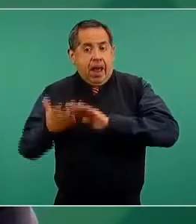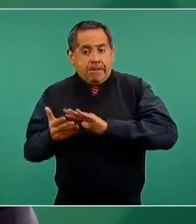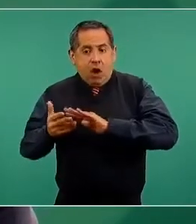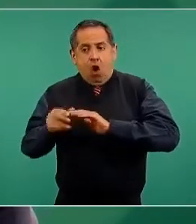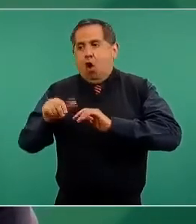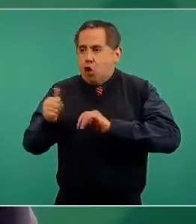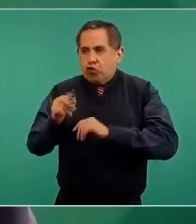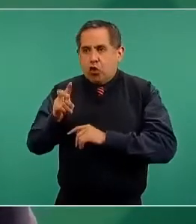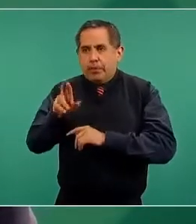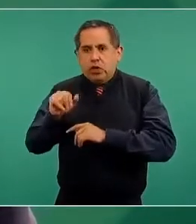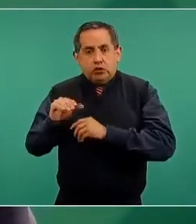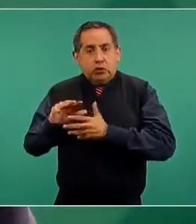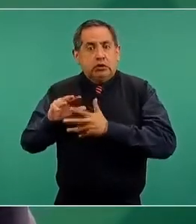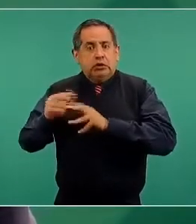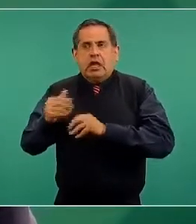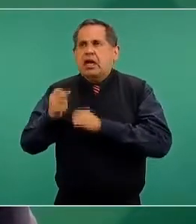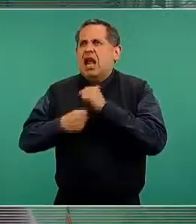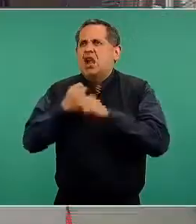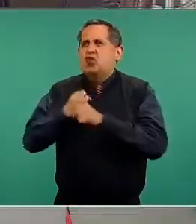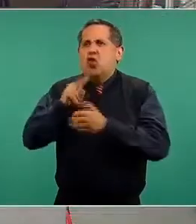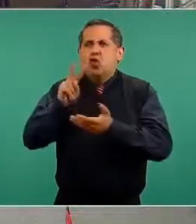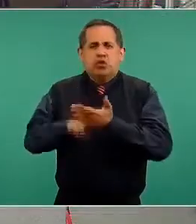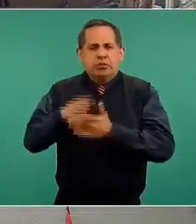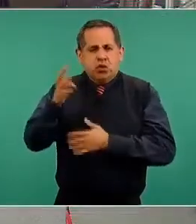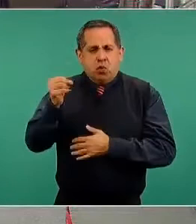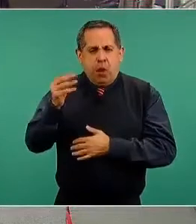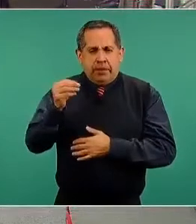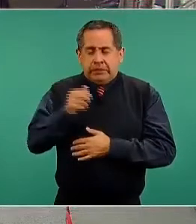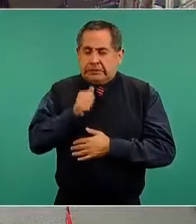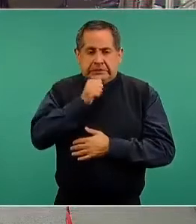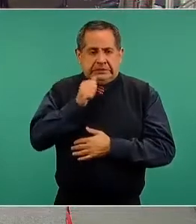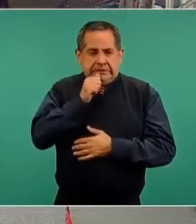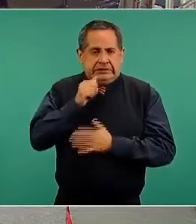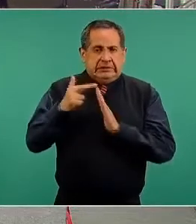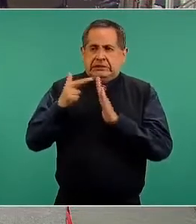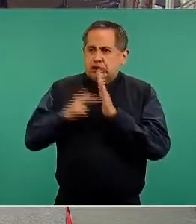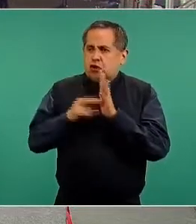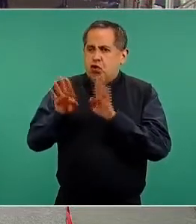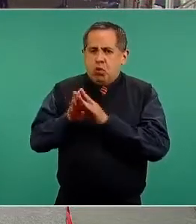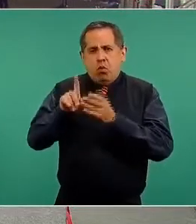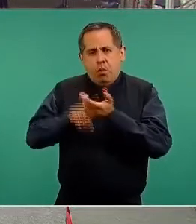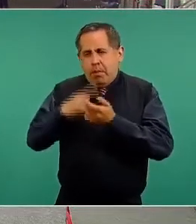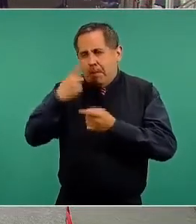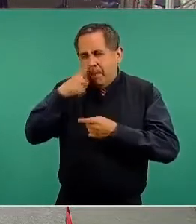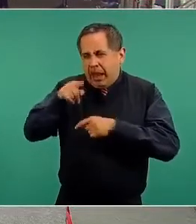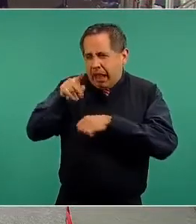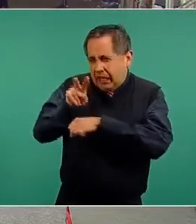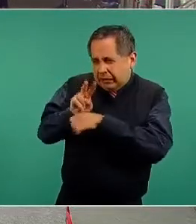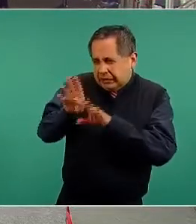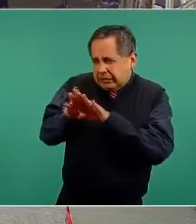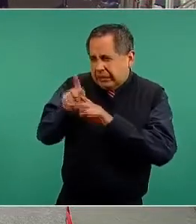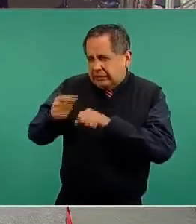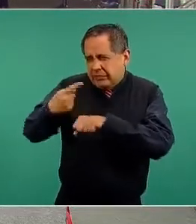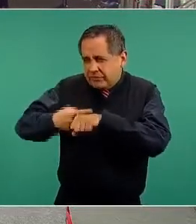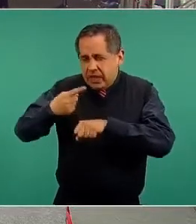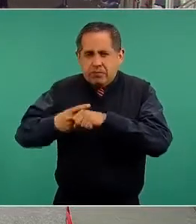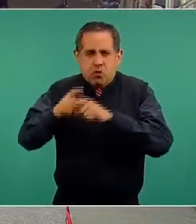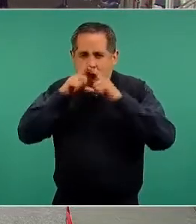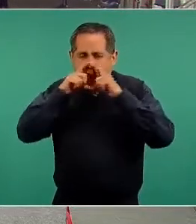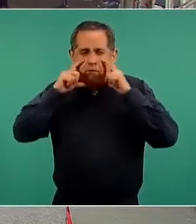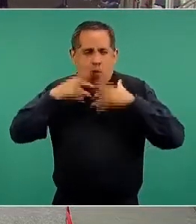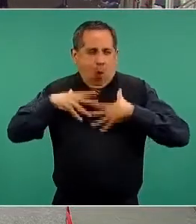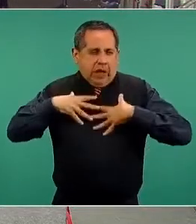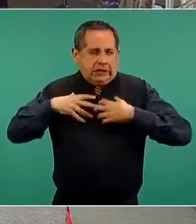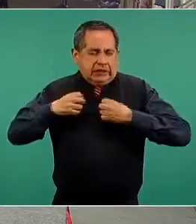en 2009, no teníamos tan estandarizado el protocolo de vigilancia de virus respiratorios. Con base en las